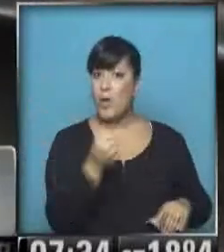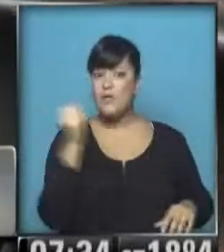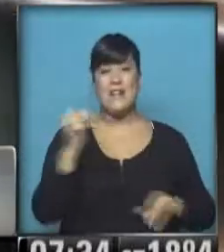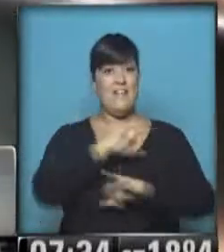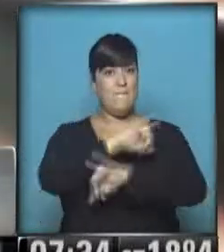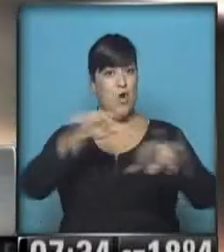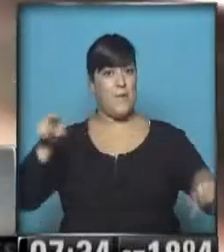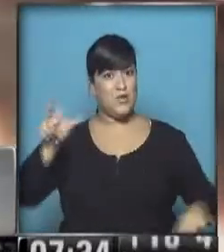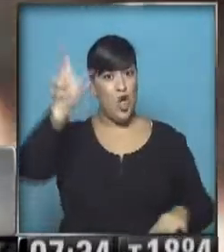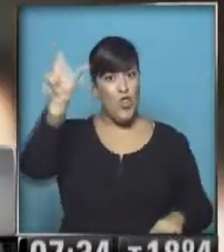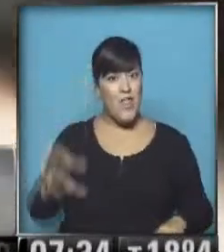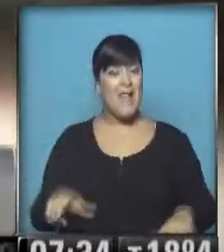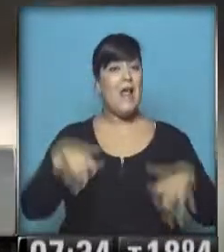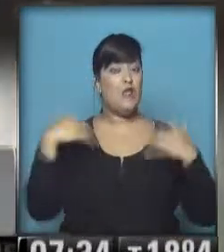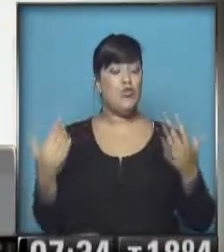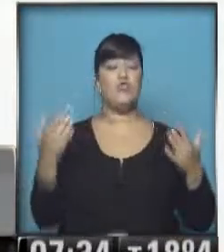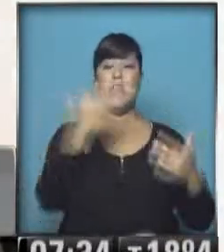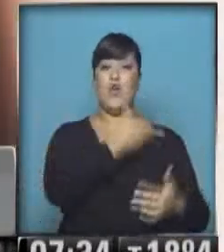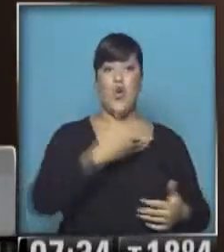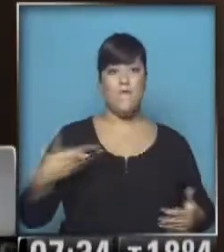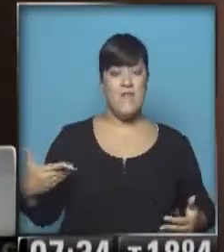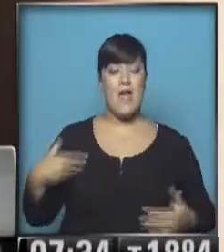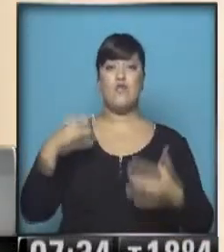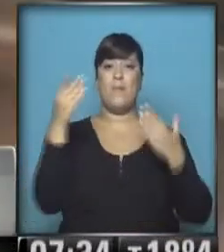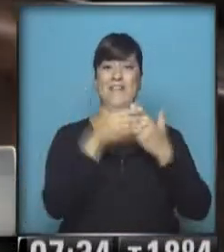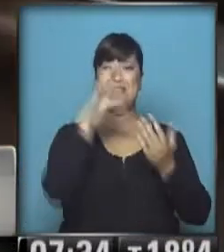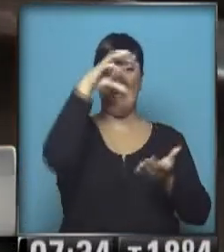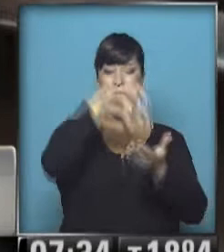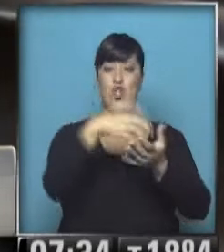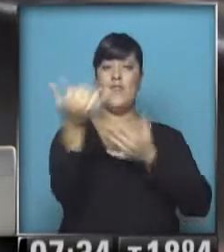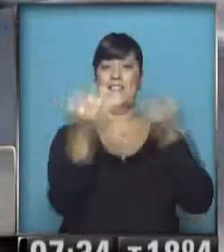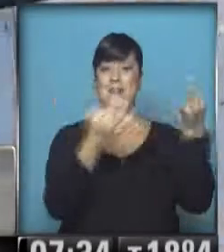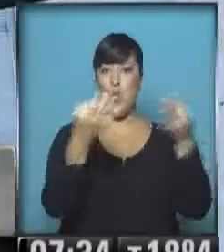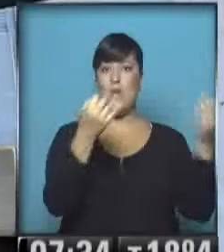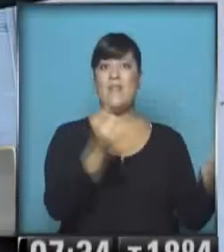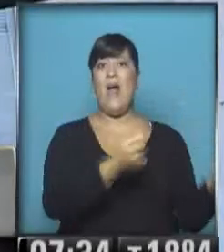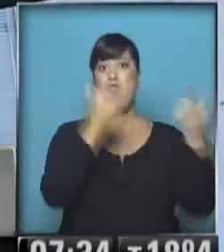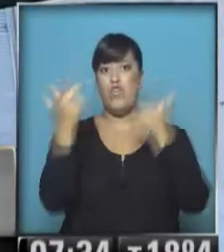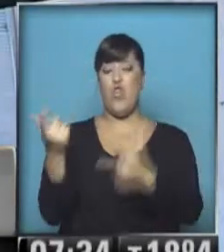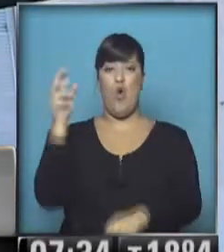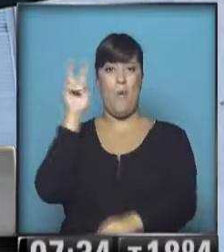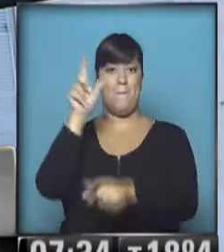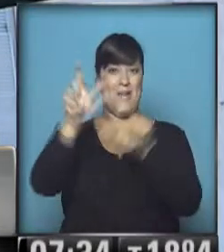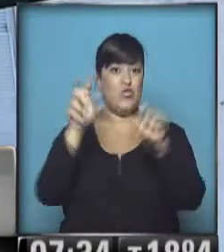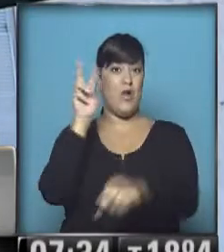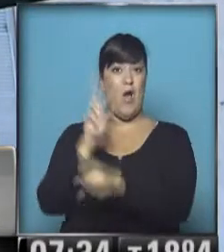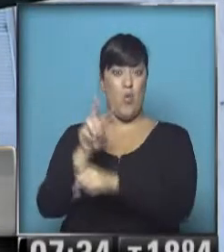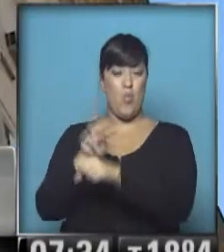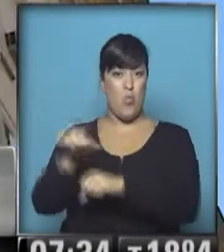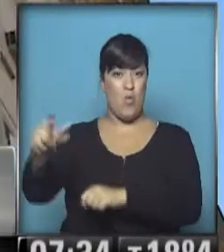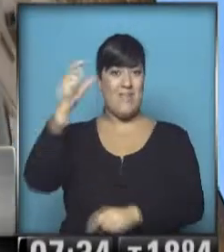pueda brindar el gobierno a través del ministerio de seguridad había ofrecido custodia para este ex agente de inteligencia